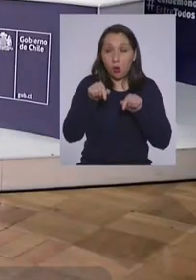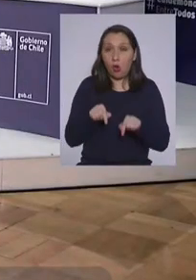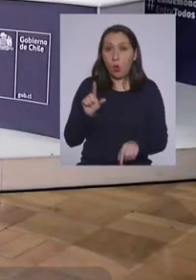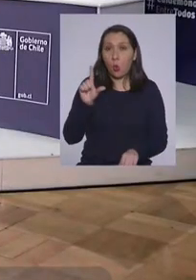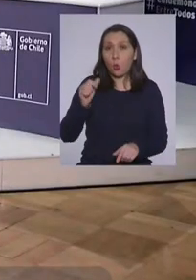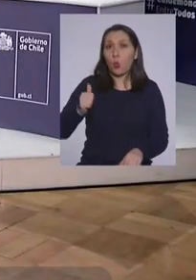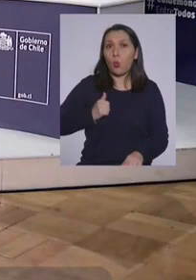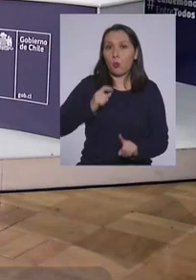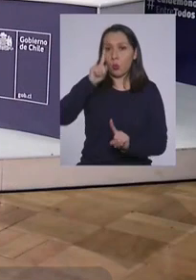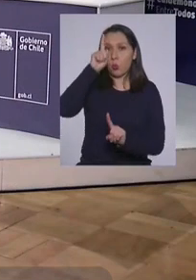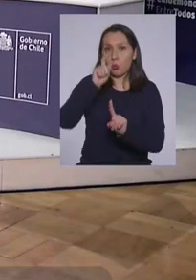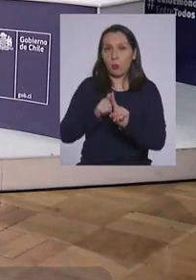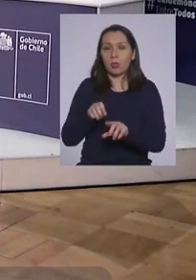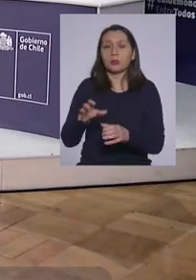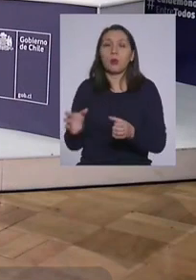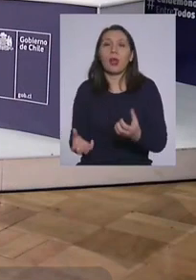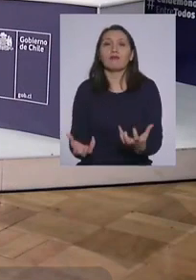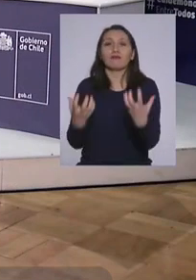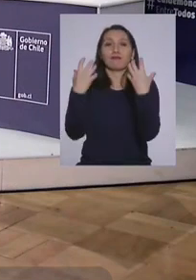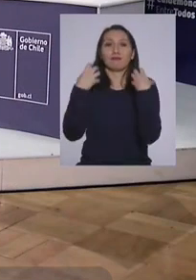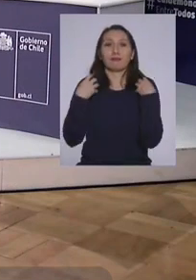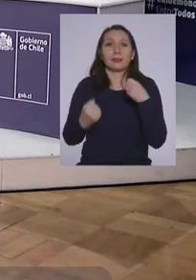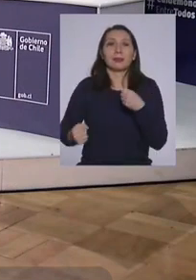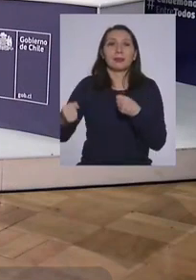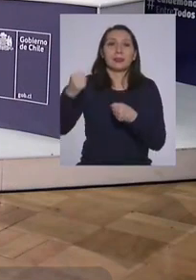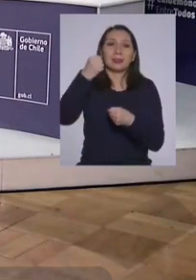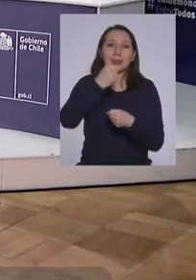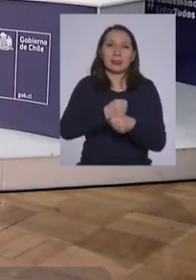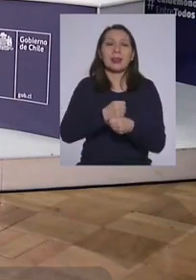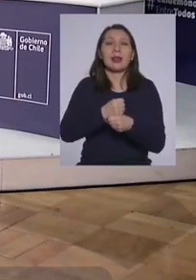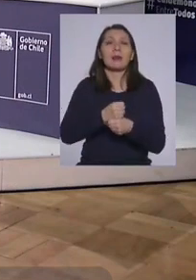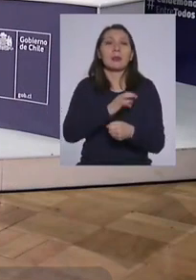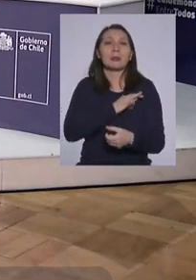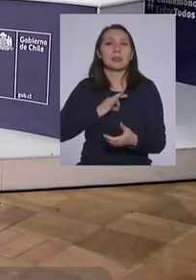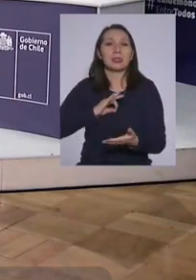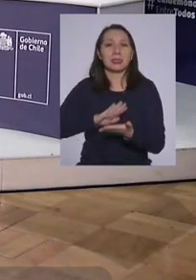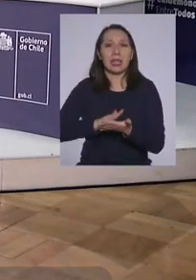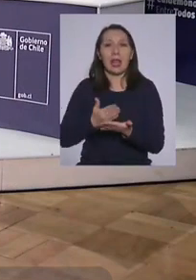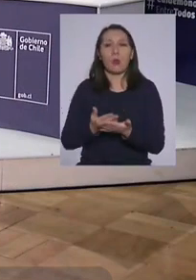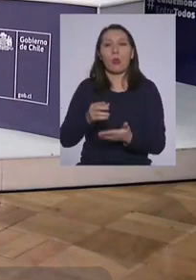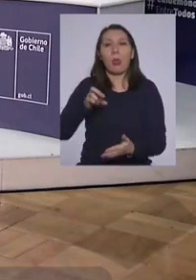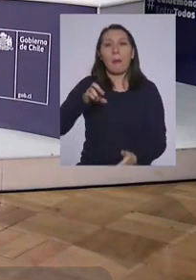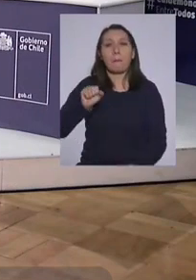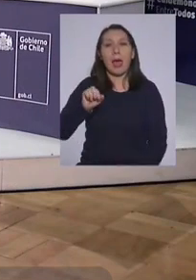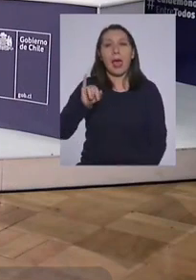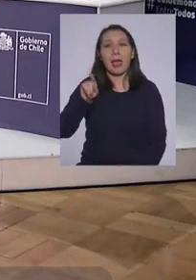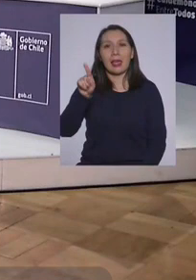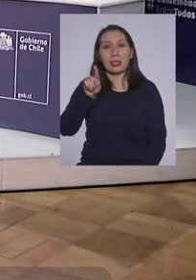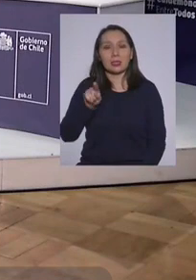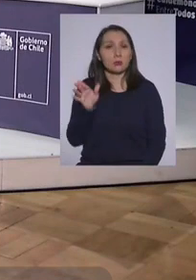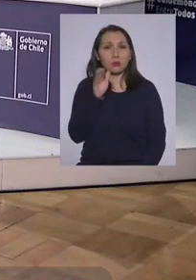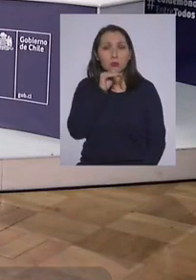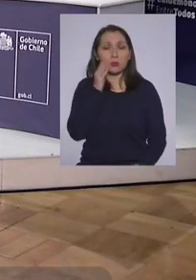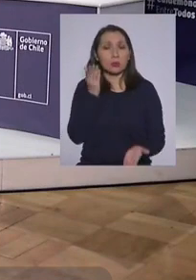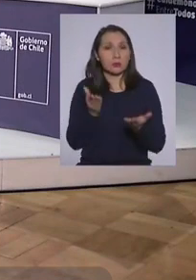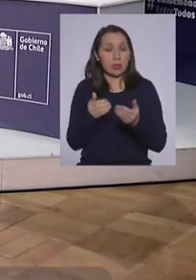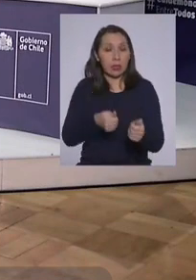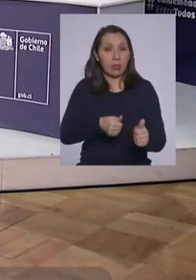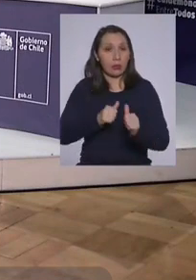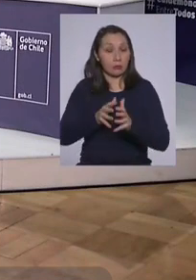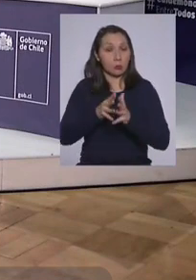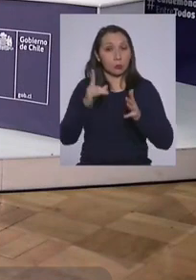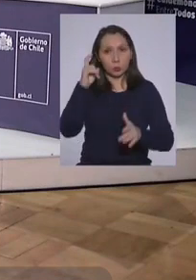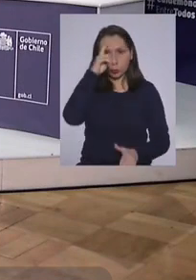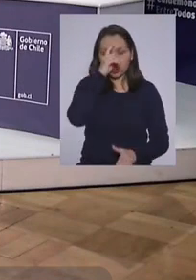se cumple ya un mes desde que asumió como ministro de Salud en reemplazo de Jaime Mañalich, el ministro de París, que nos da en este balance un desafío